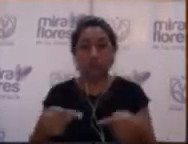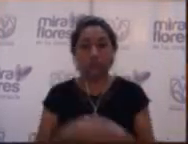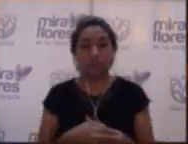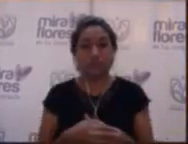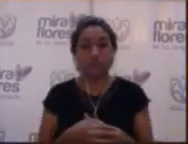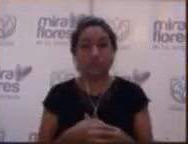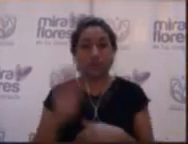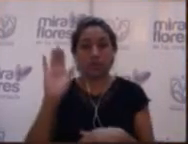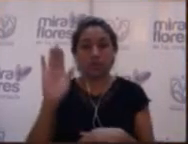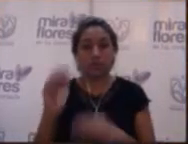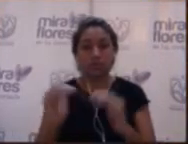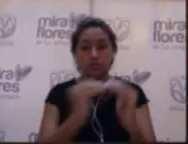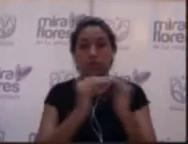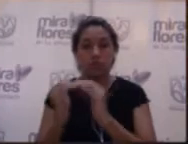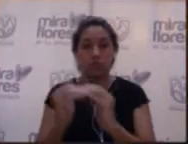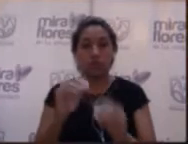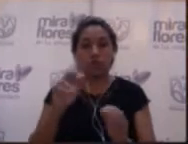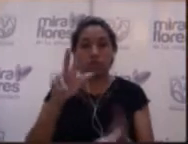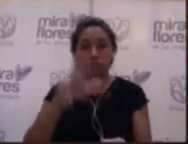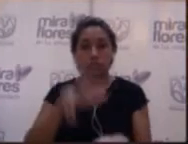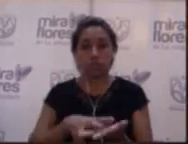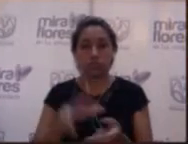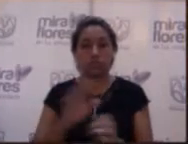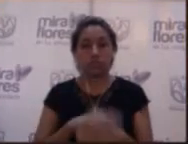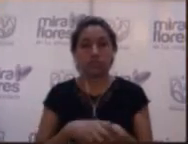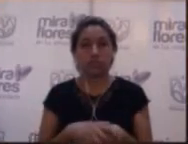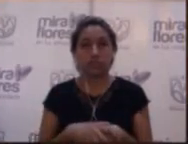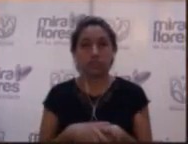Se aprueba por unanimidad de votos también. Muchas gracias.